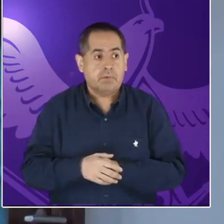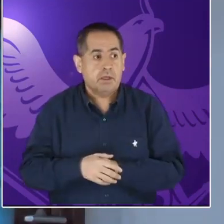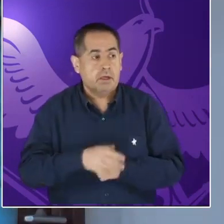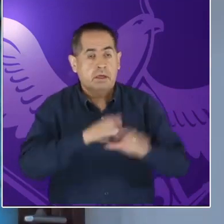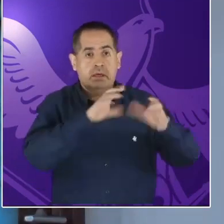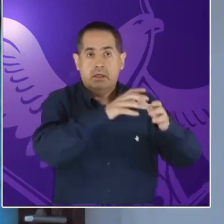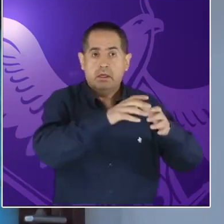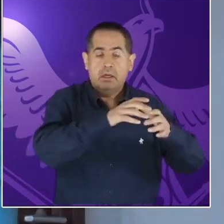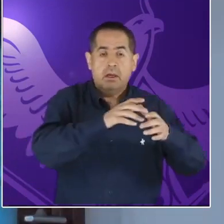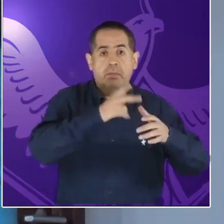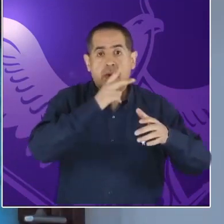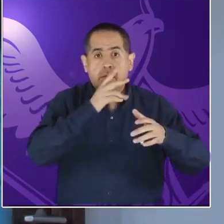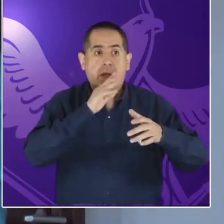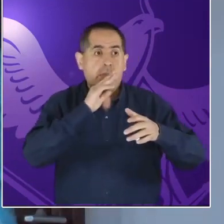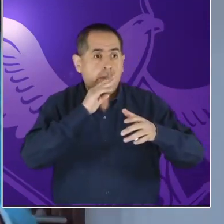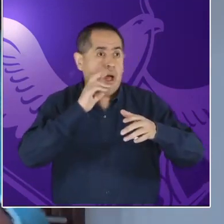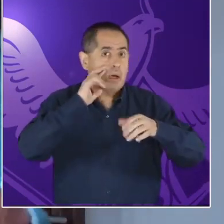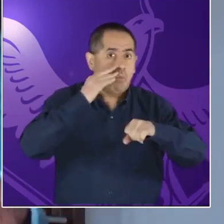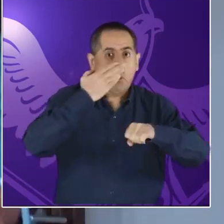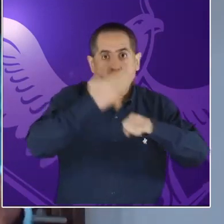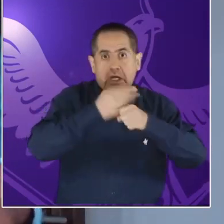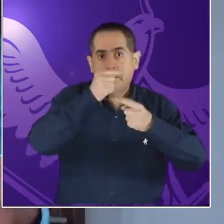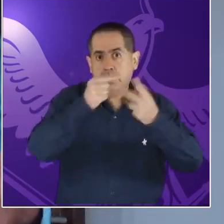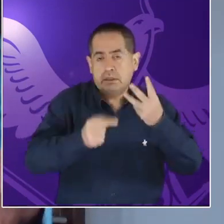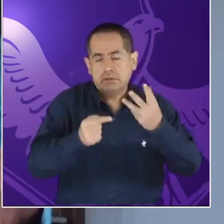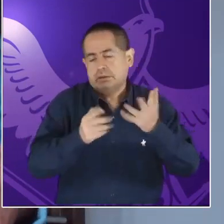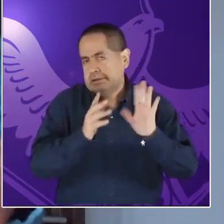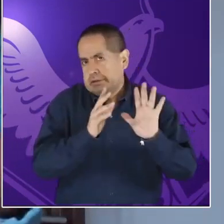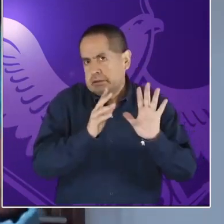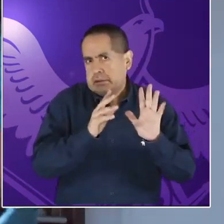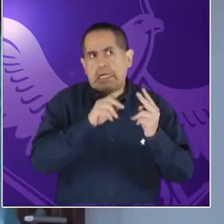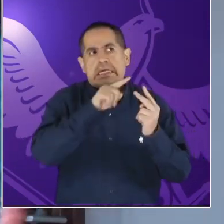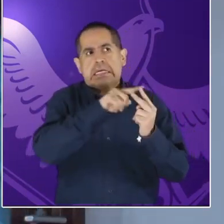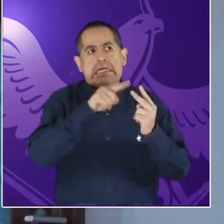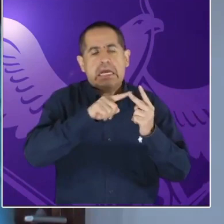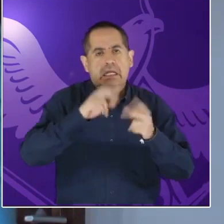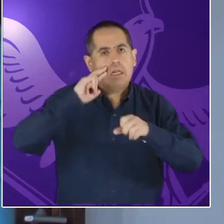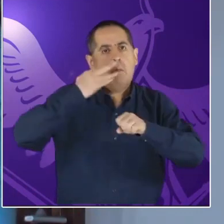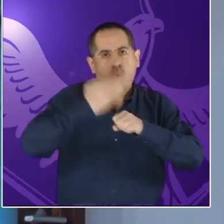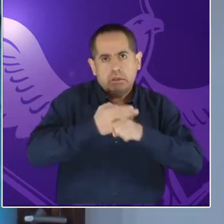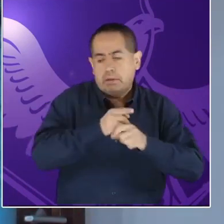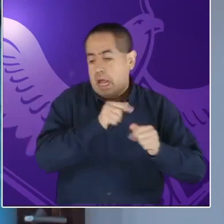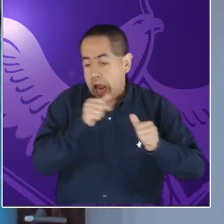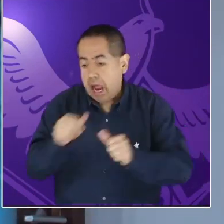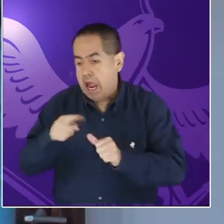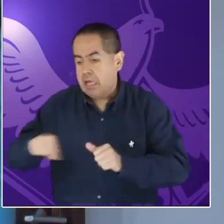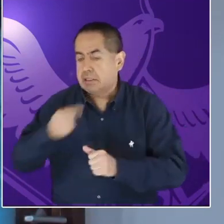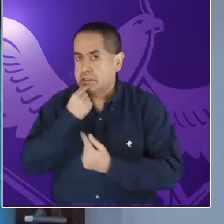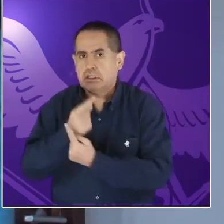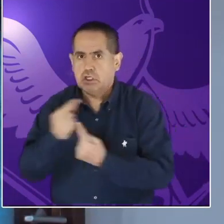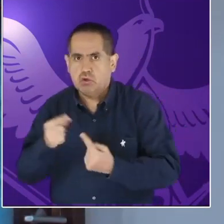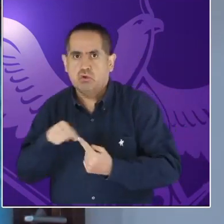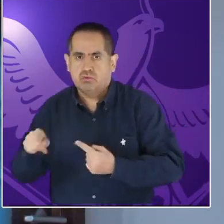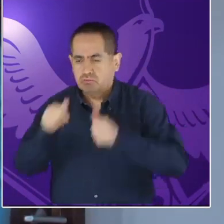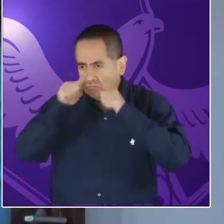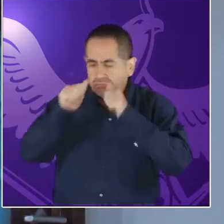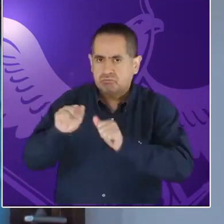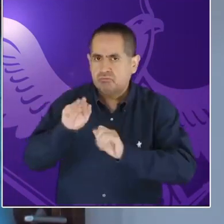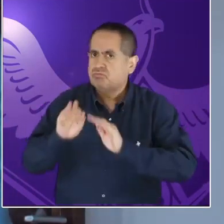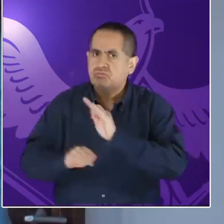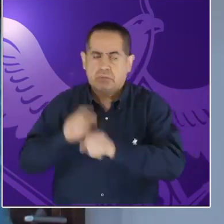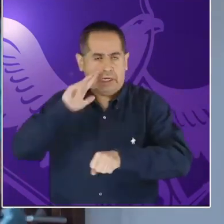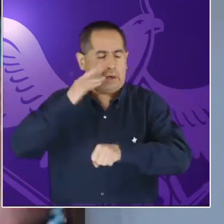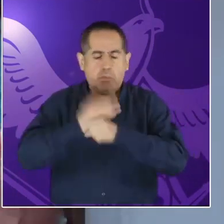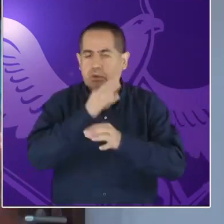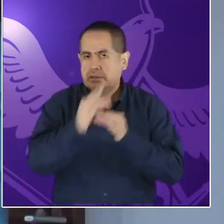la responsabilidad parental es un conjunto de derechos y de deberes que se ejercen en favor, ¿no?, de la persona del niño y también de sus bienes.